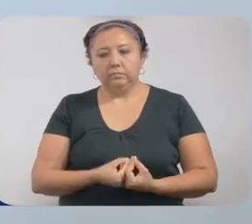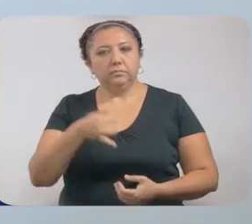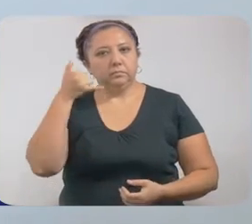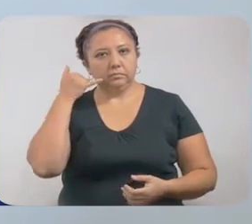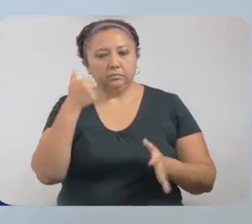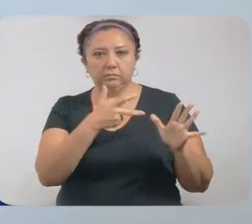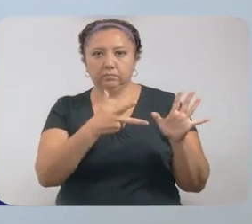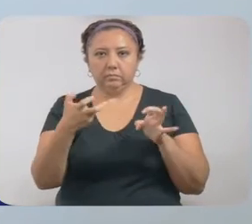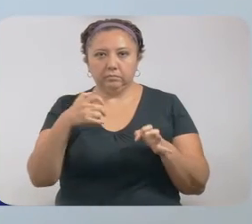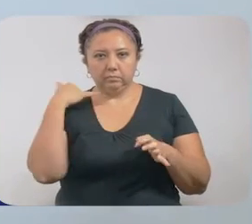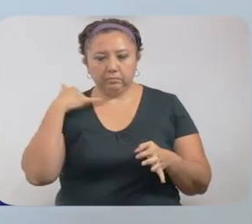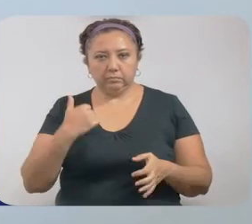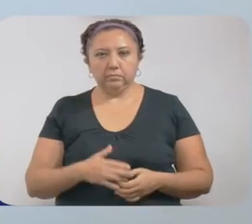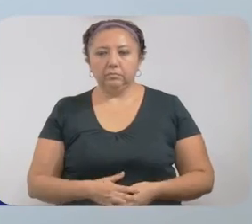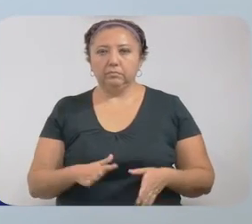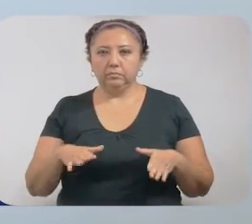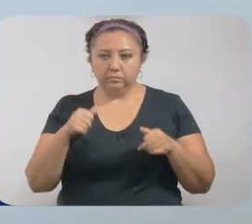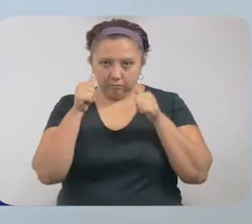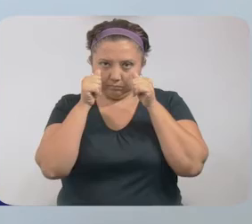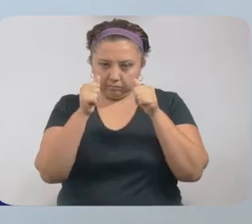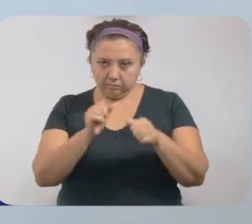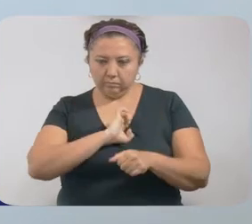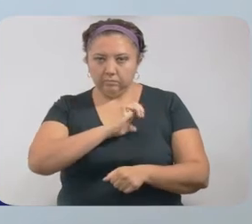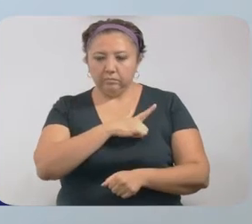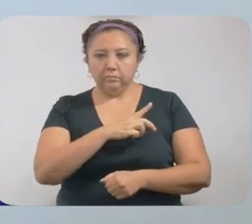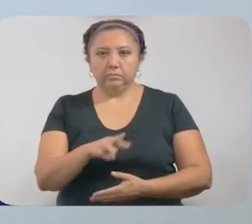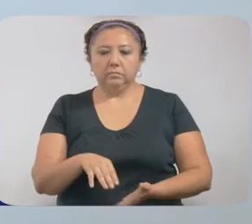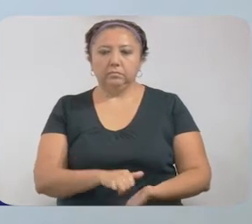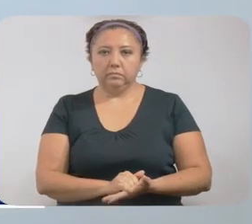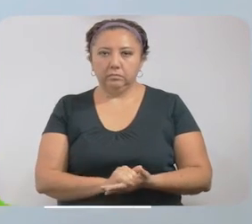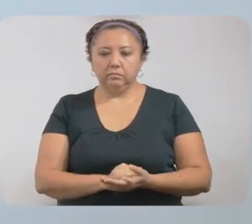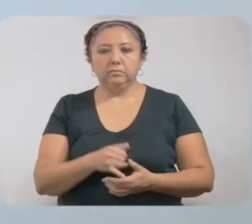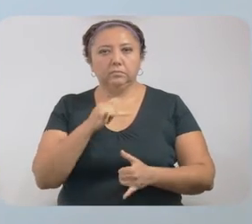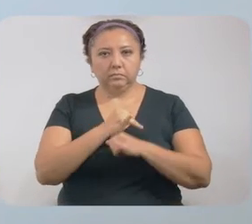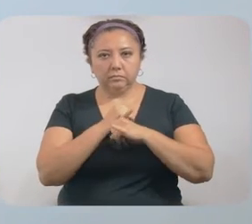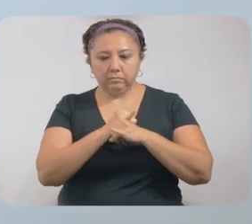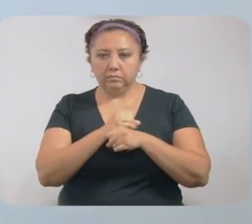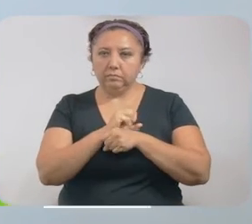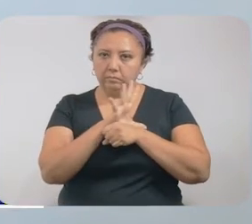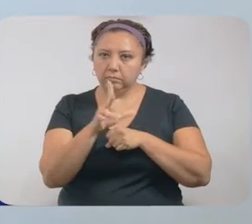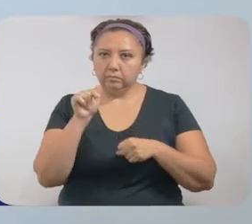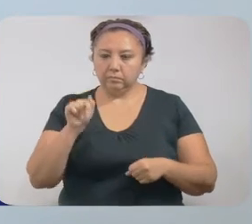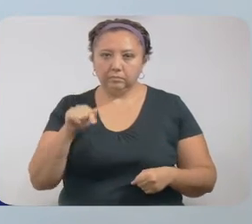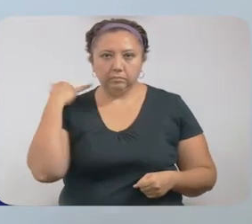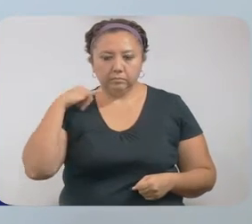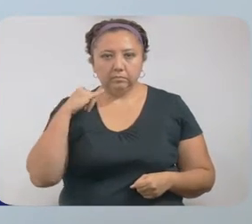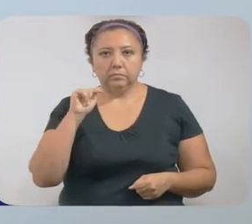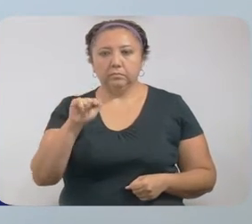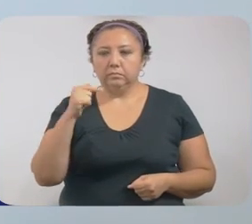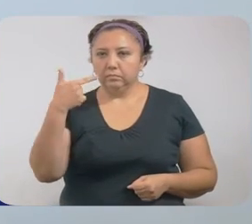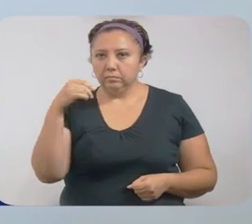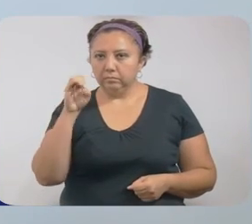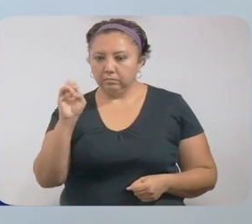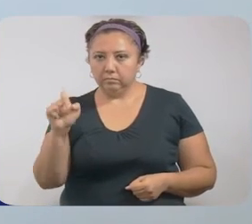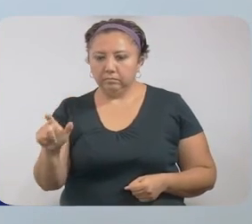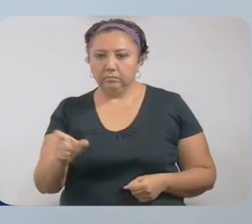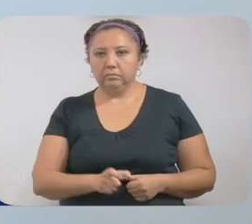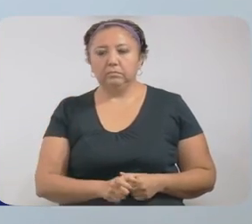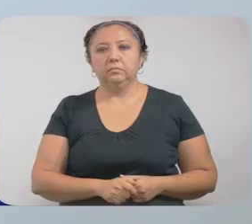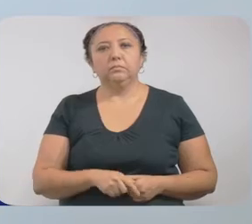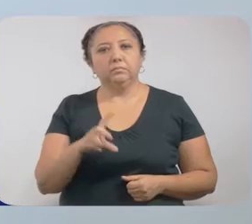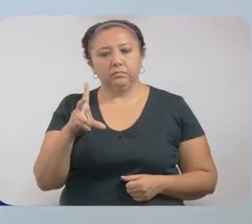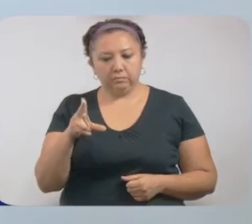La línea telefónica 800 Yucatán atiende en español y en maya. La página de internet coronavirus.yucatán.gov